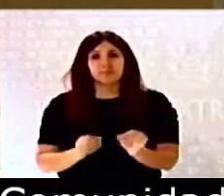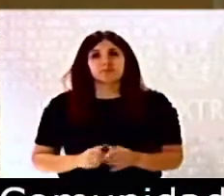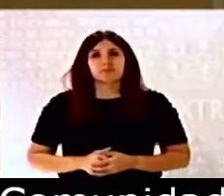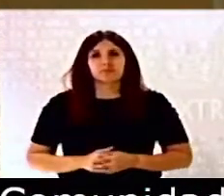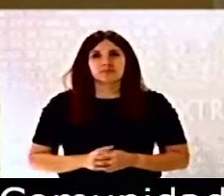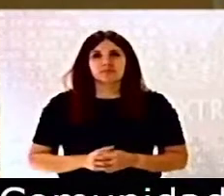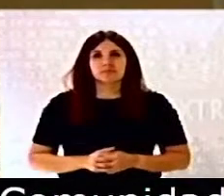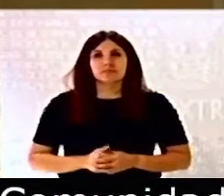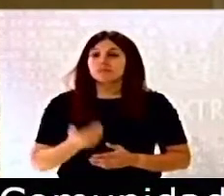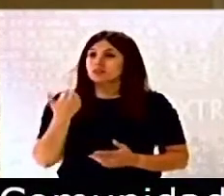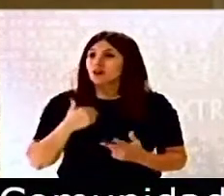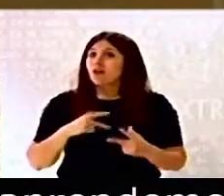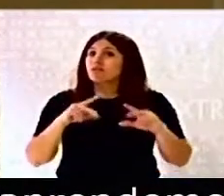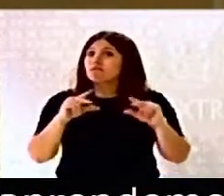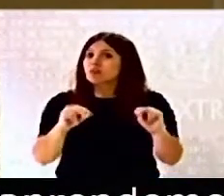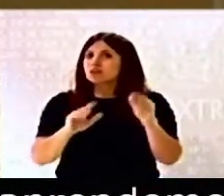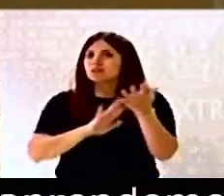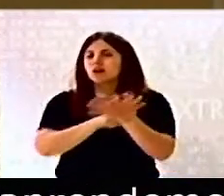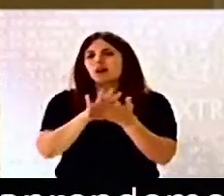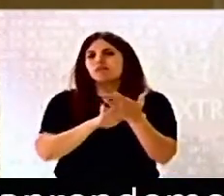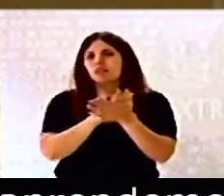Y termino diciéndoles que